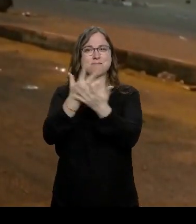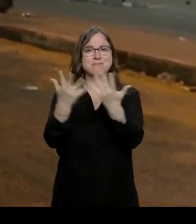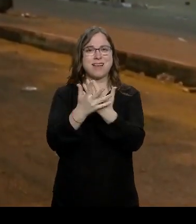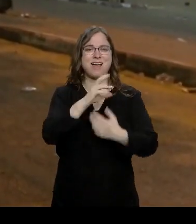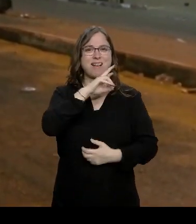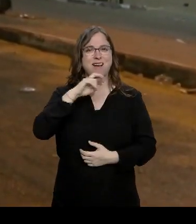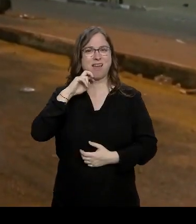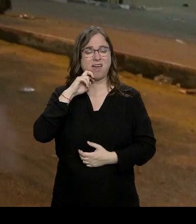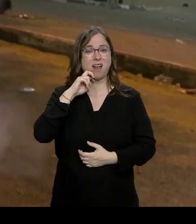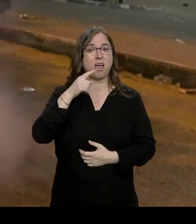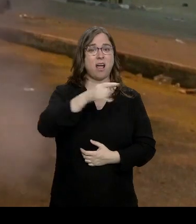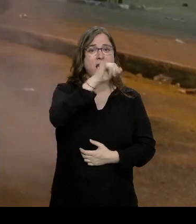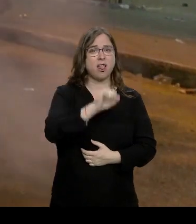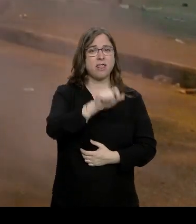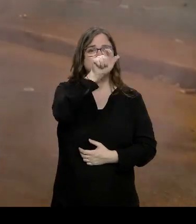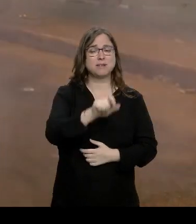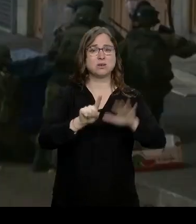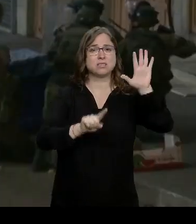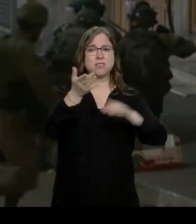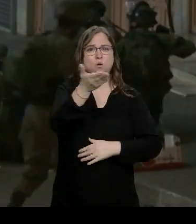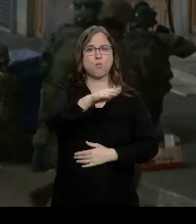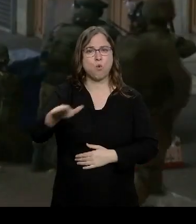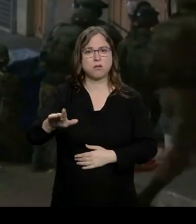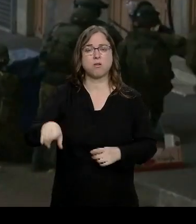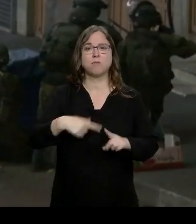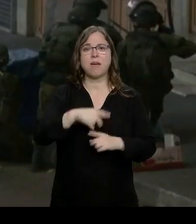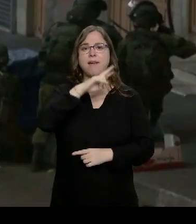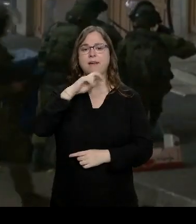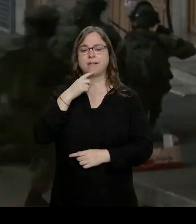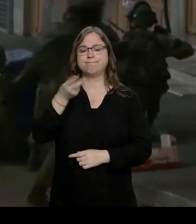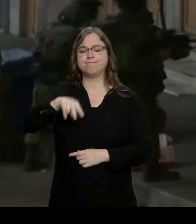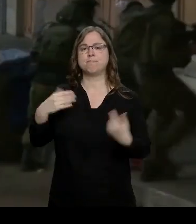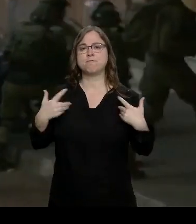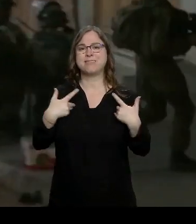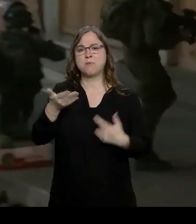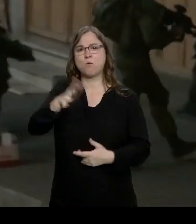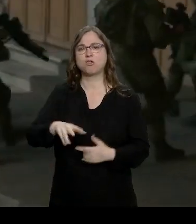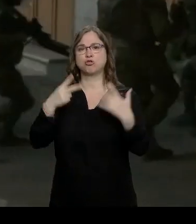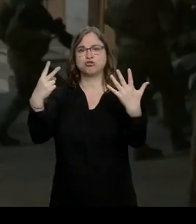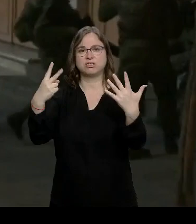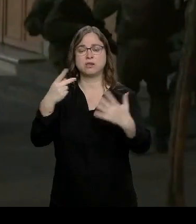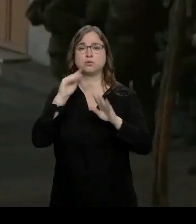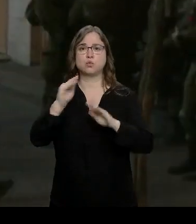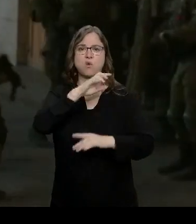Israel. En Gaza, 65 palestinos han muerto e Israel ha reconocido 7 víctimas mortales.